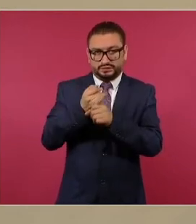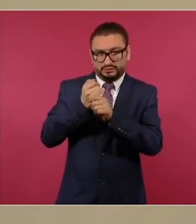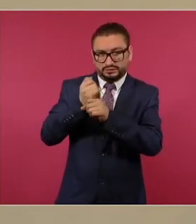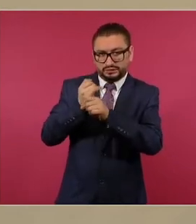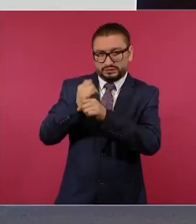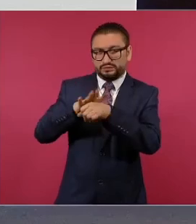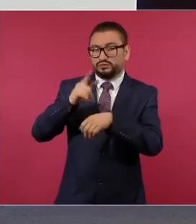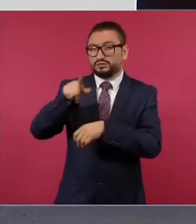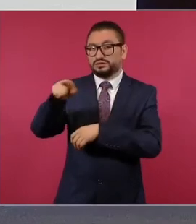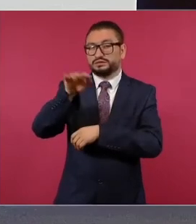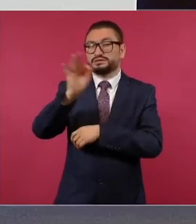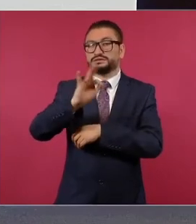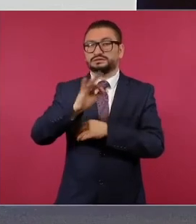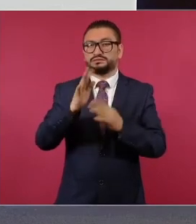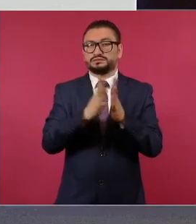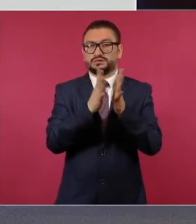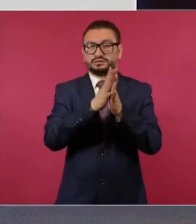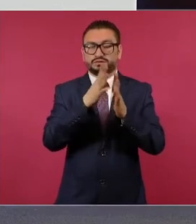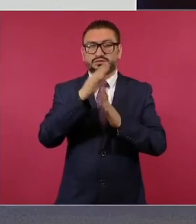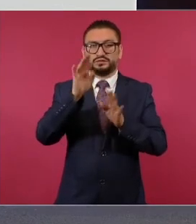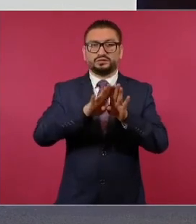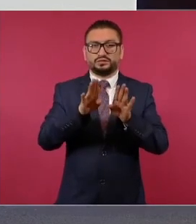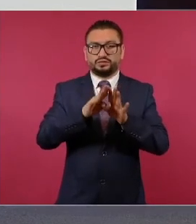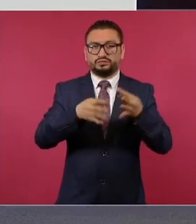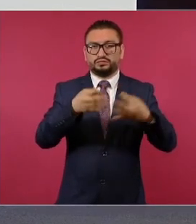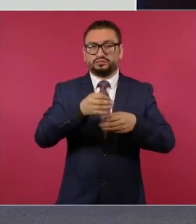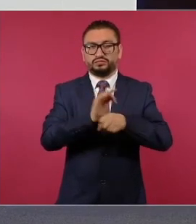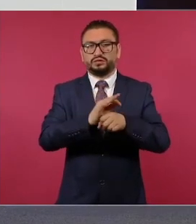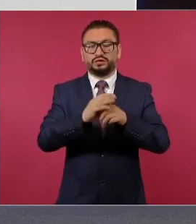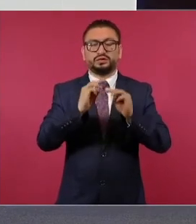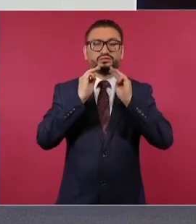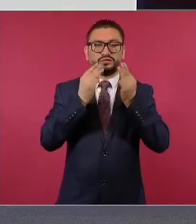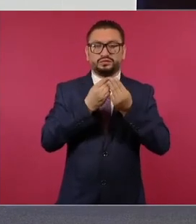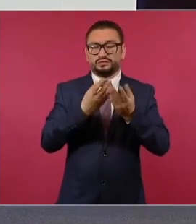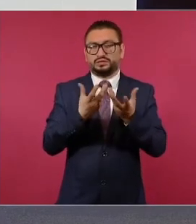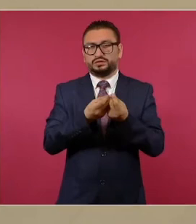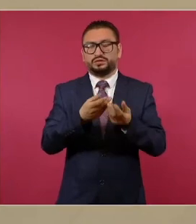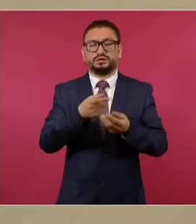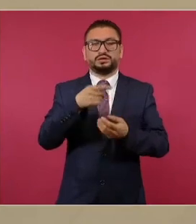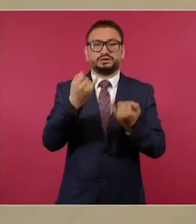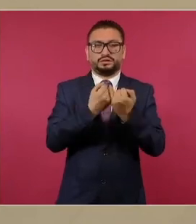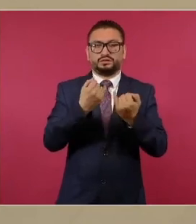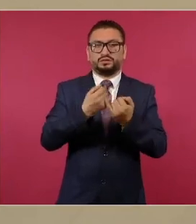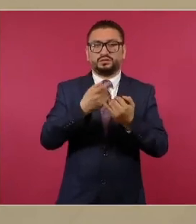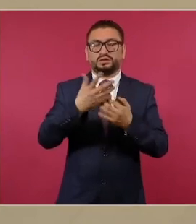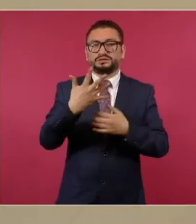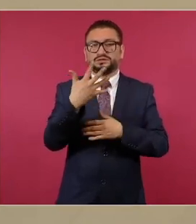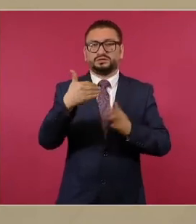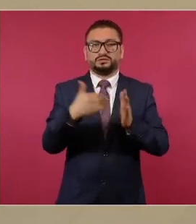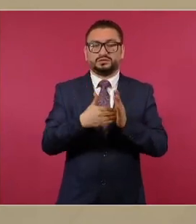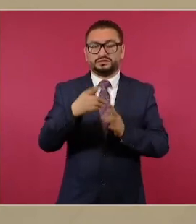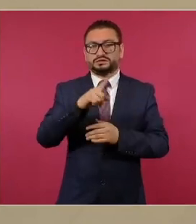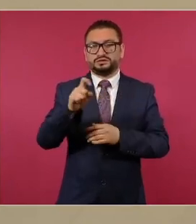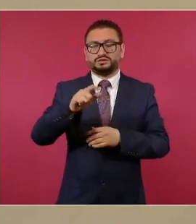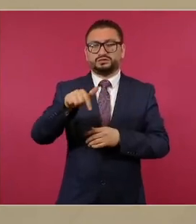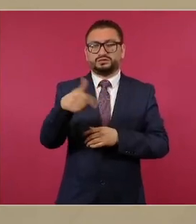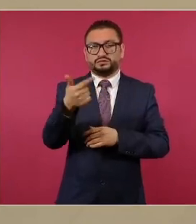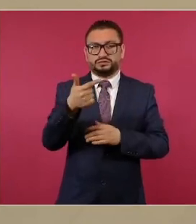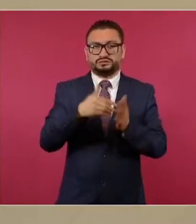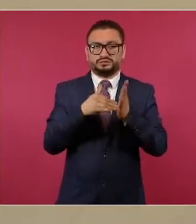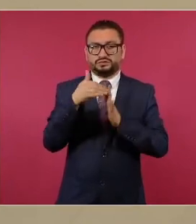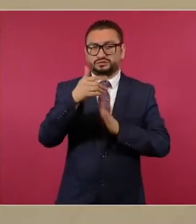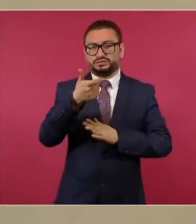su supuesta participación en los delitos de peculado y delincuencia organizada y por el desvío de 5,112 millones de